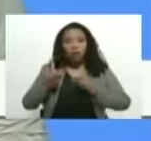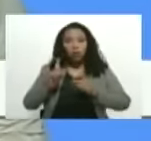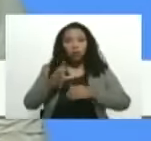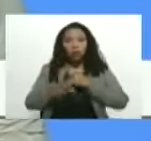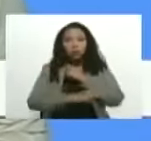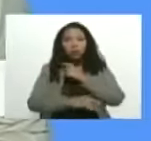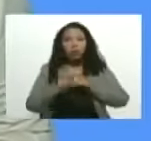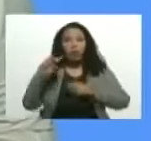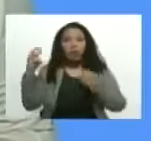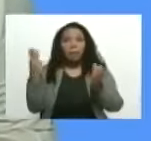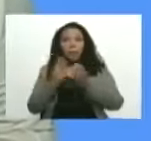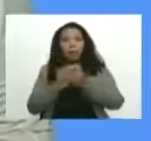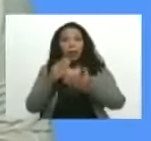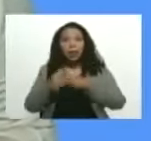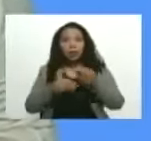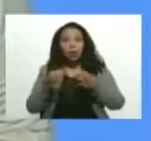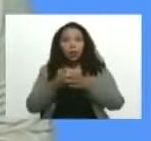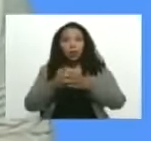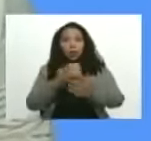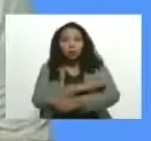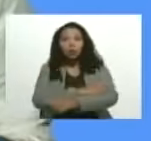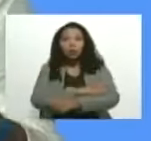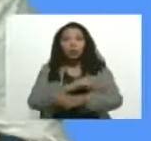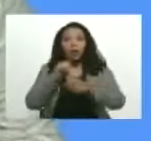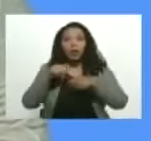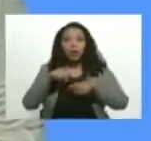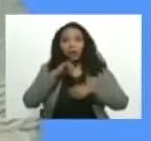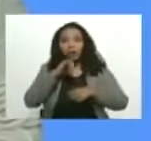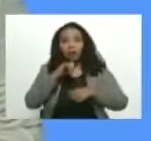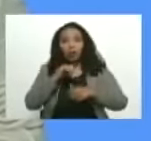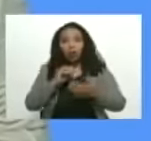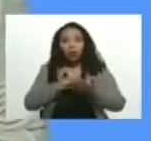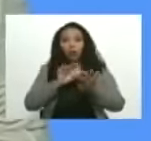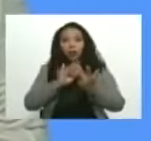las primarias realizadas por sectores de la oposición. Es parte de la información y con ella retornamos el pase al estudio. Adelante.